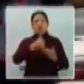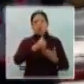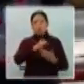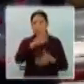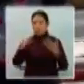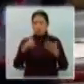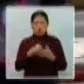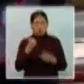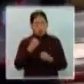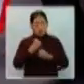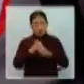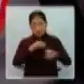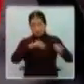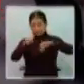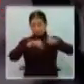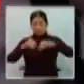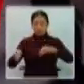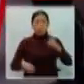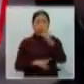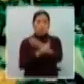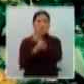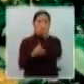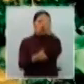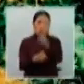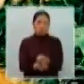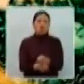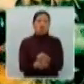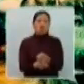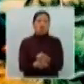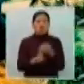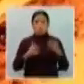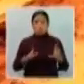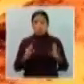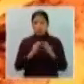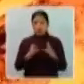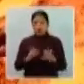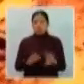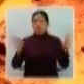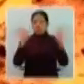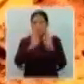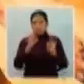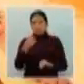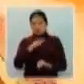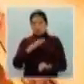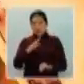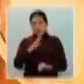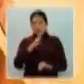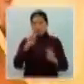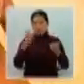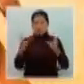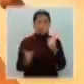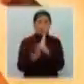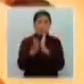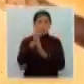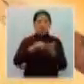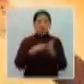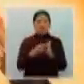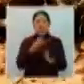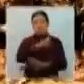con nosotros como es debido, porque es importante decirles que el censo lo hacemos